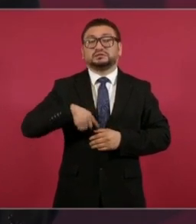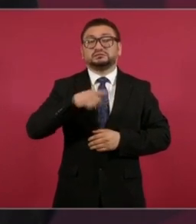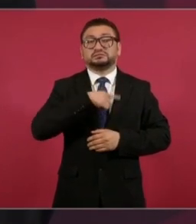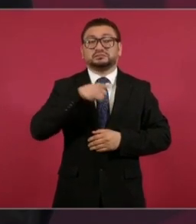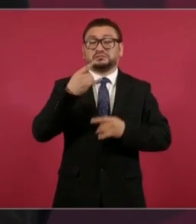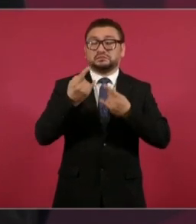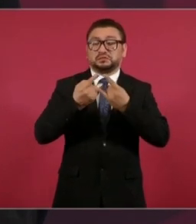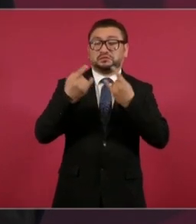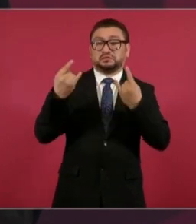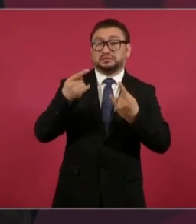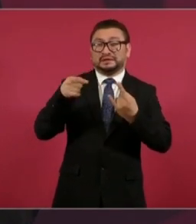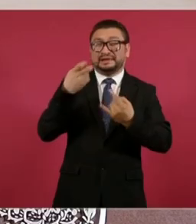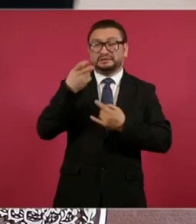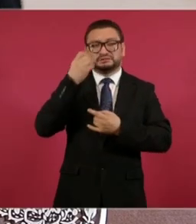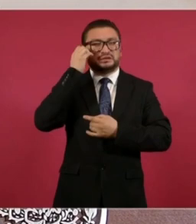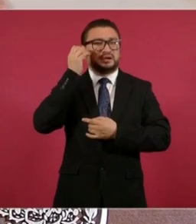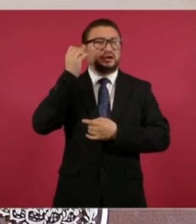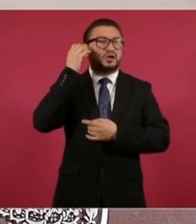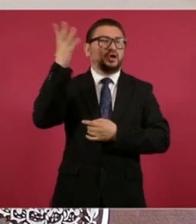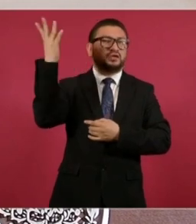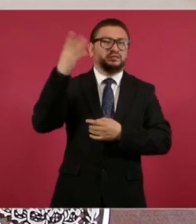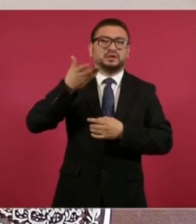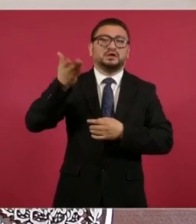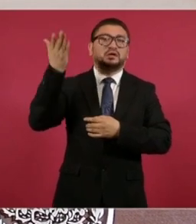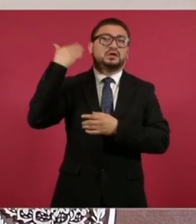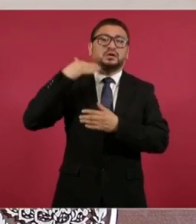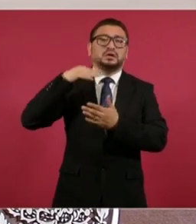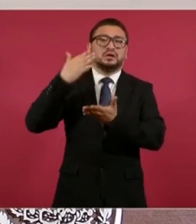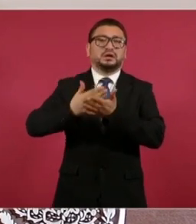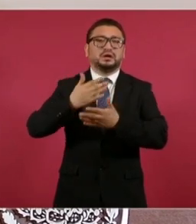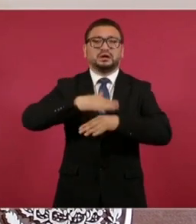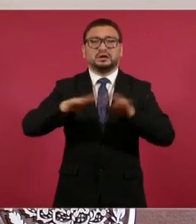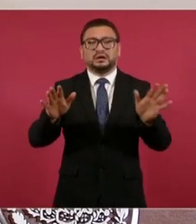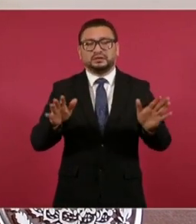historia era el fin de la